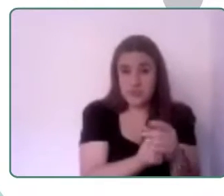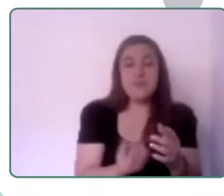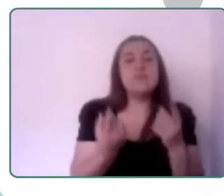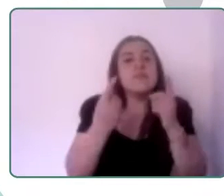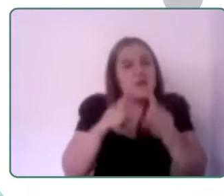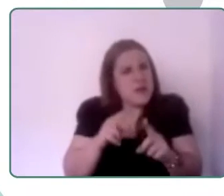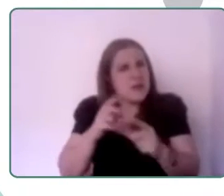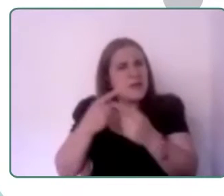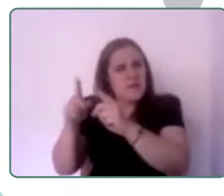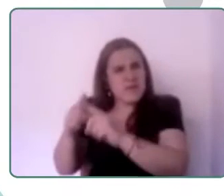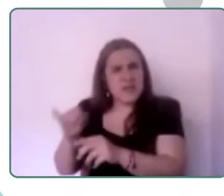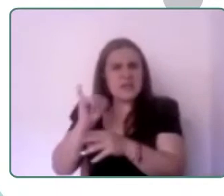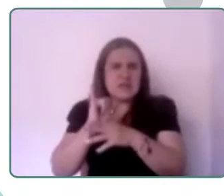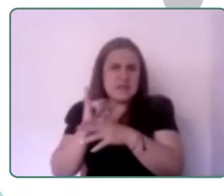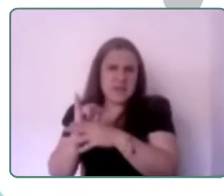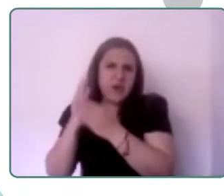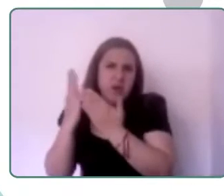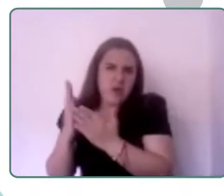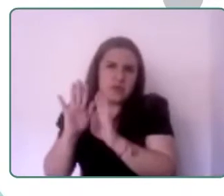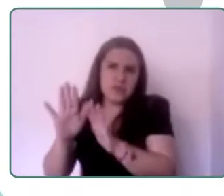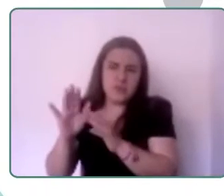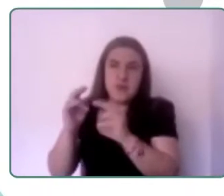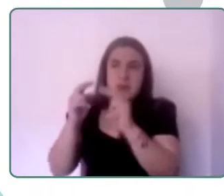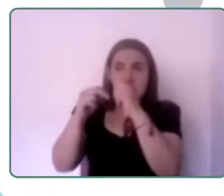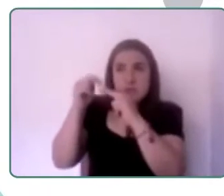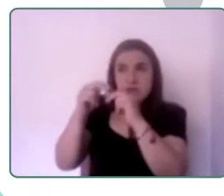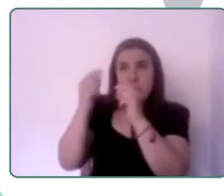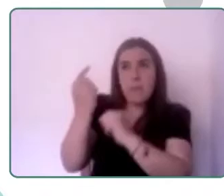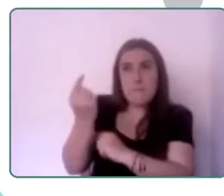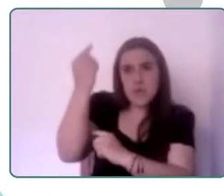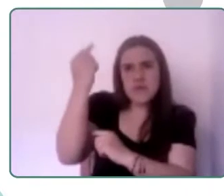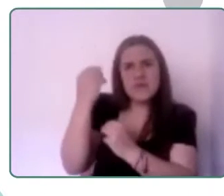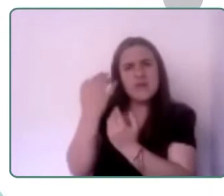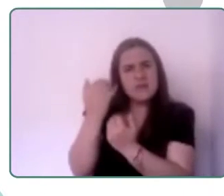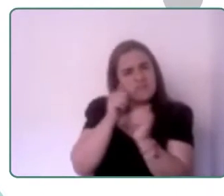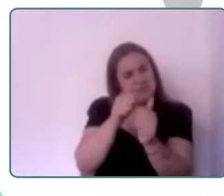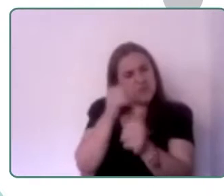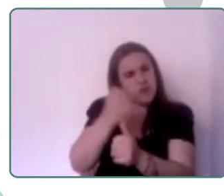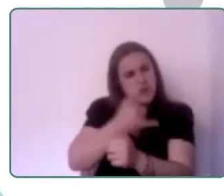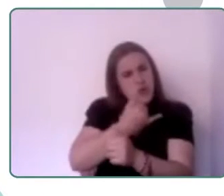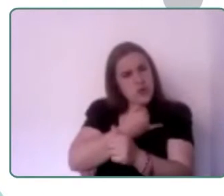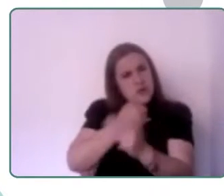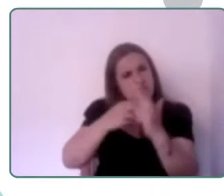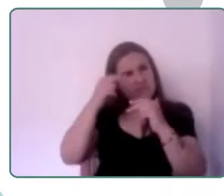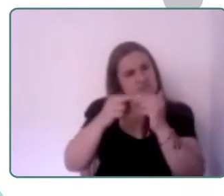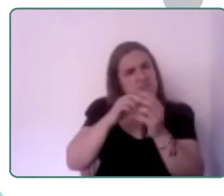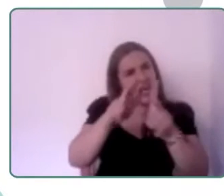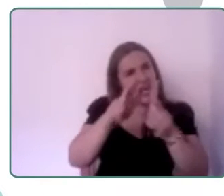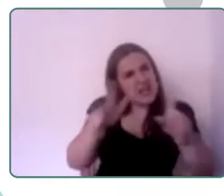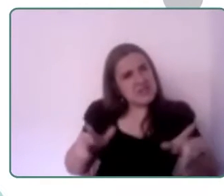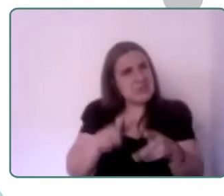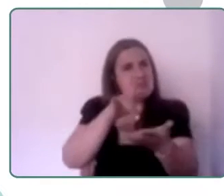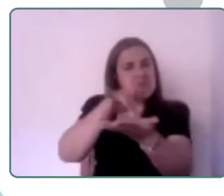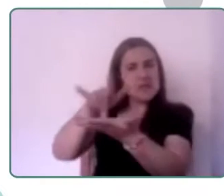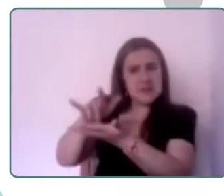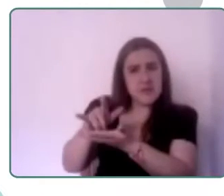instituciones y estructuras jurídicas y políticas donde han edificado espacios de participación y otros eventos donde